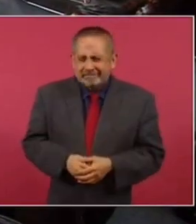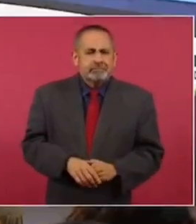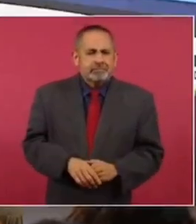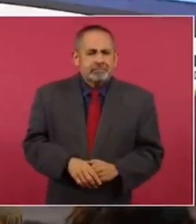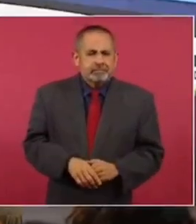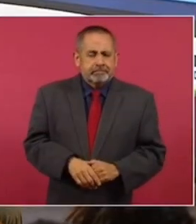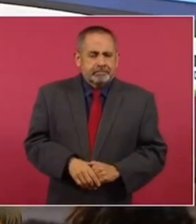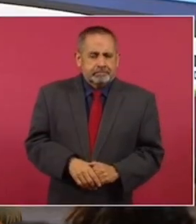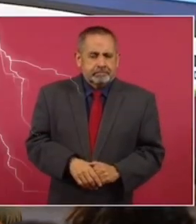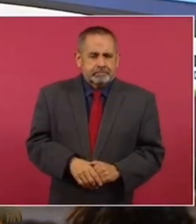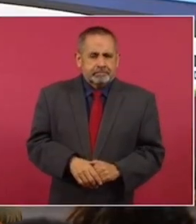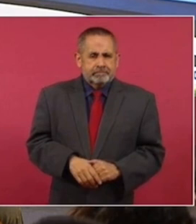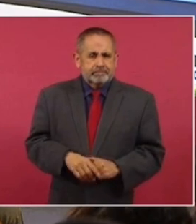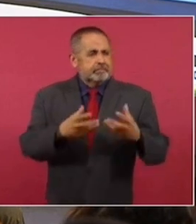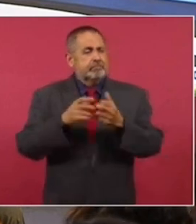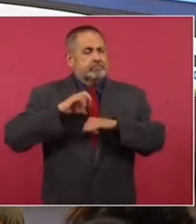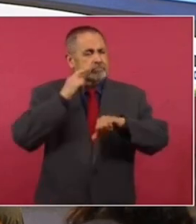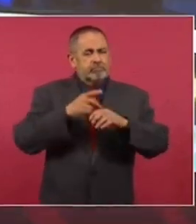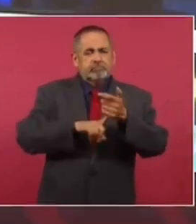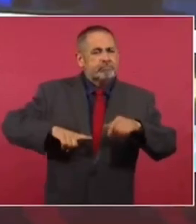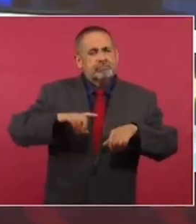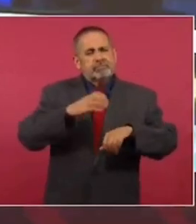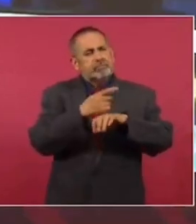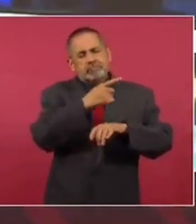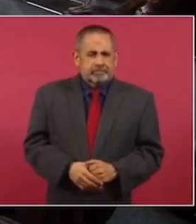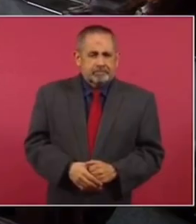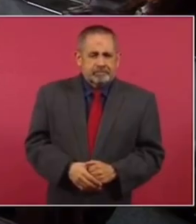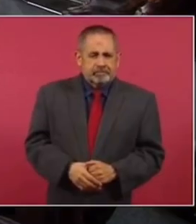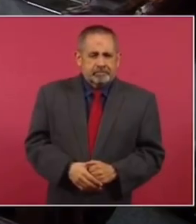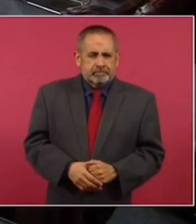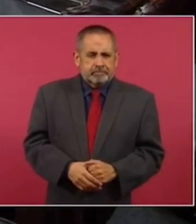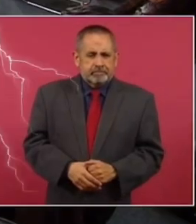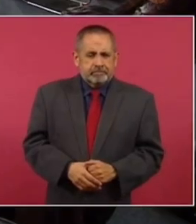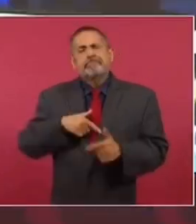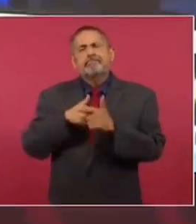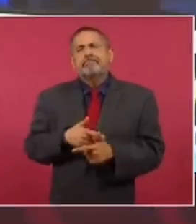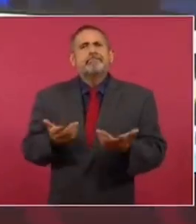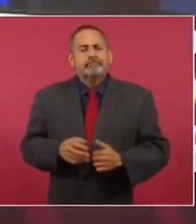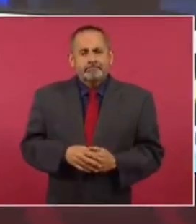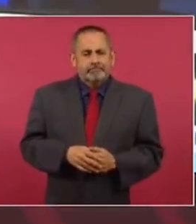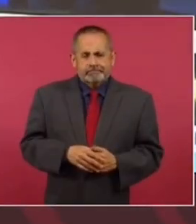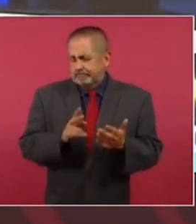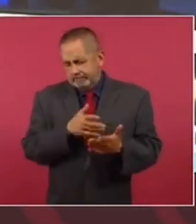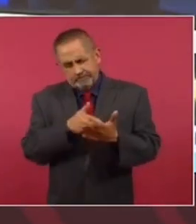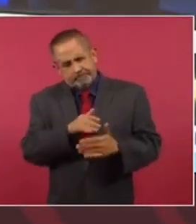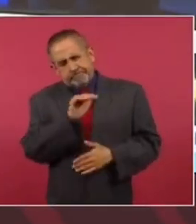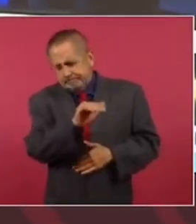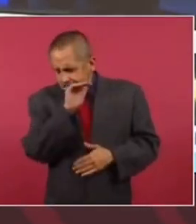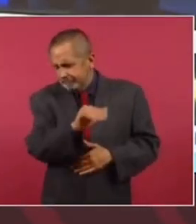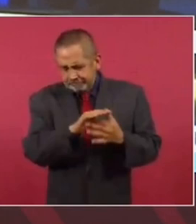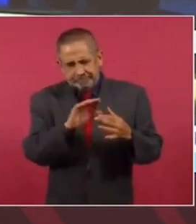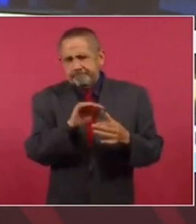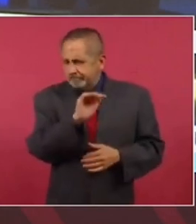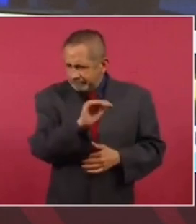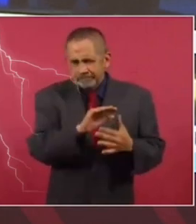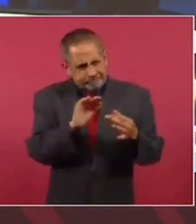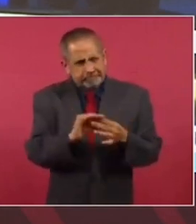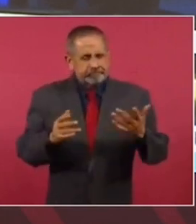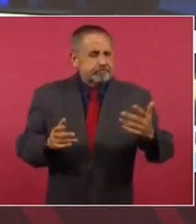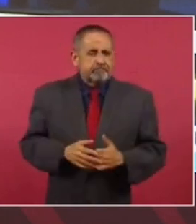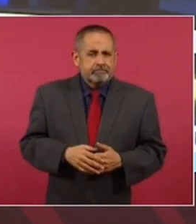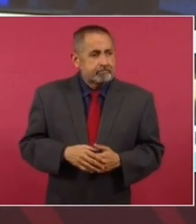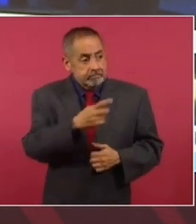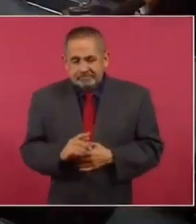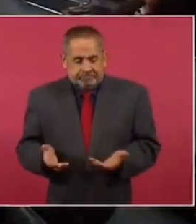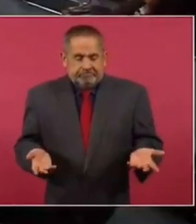informe del Departamento de Estado. ¿Cómo hacen eso? Vamos a seguirles insistiendo, persuadiéndolos de que pues